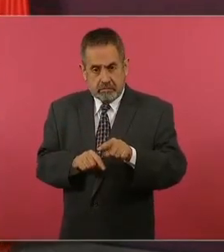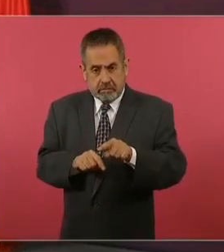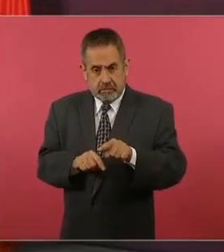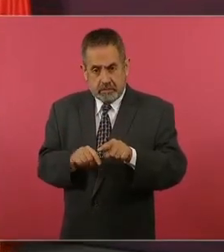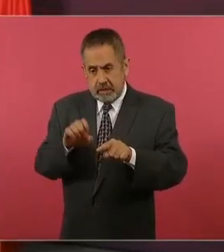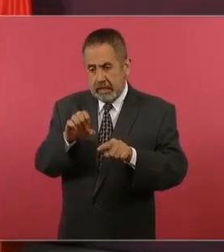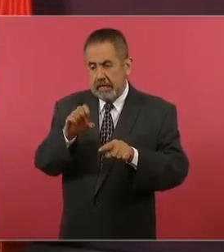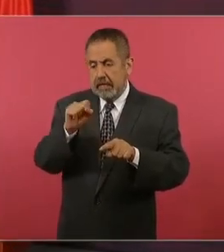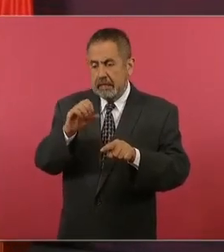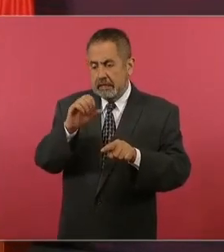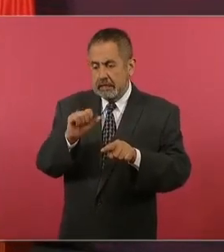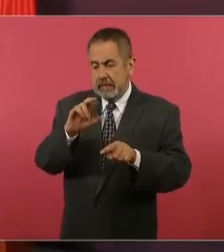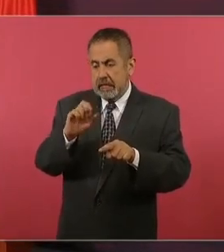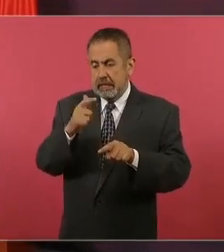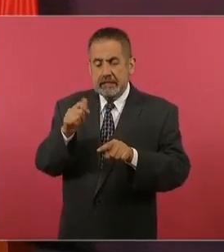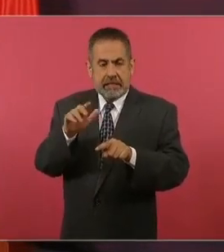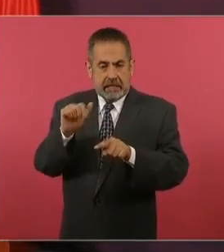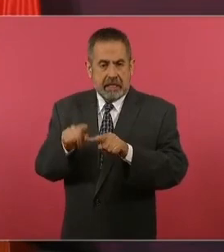a Escárcega.